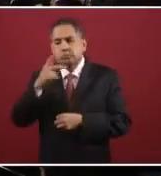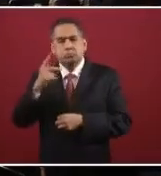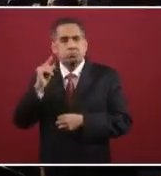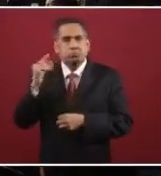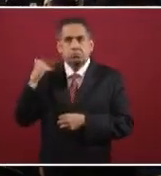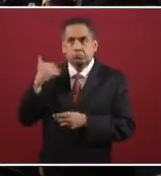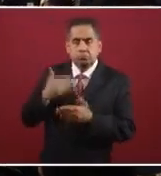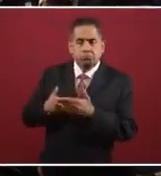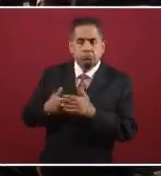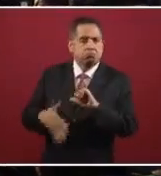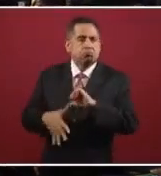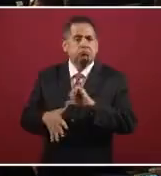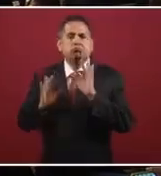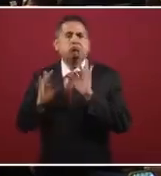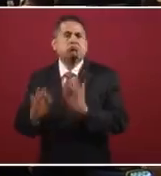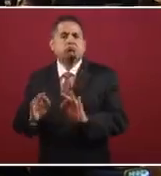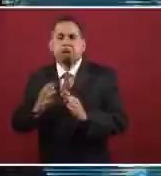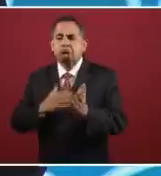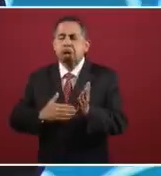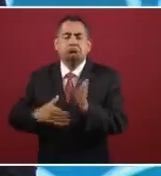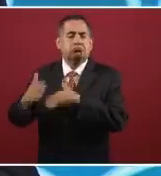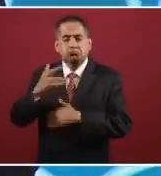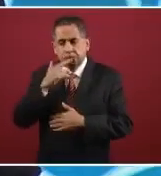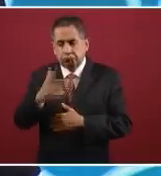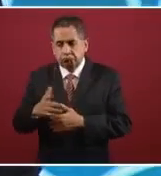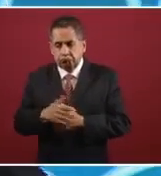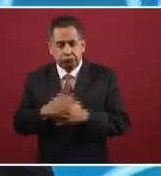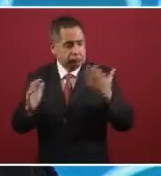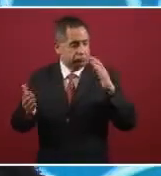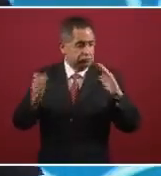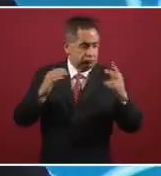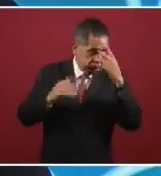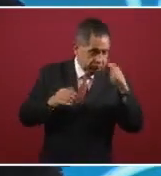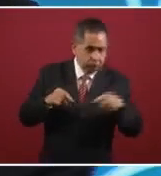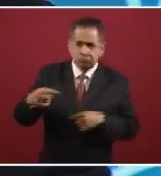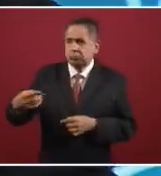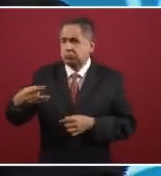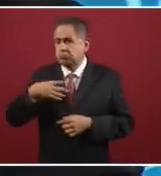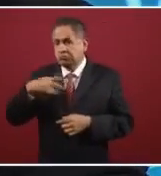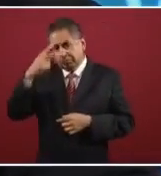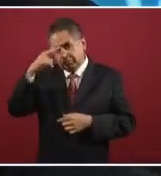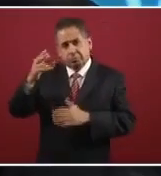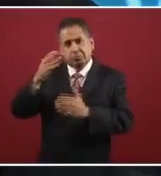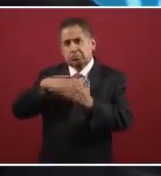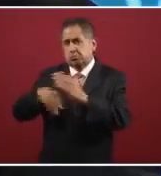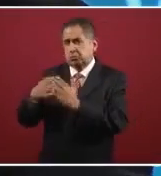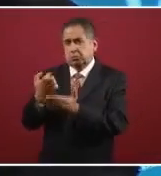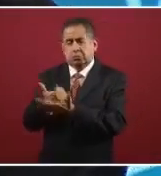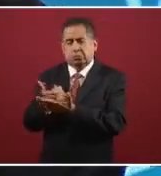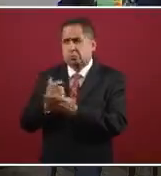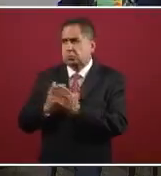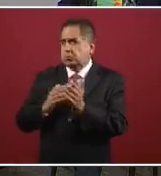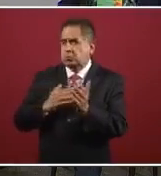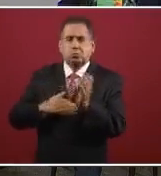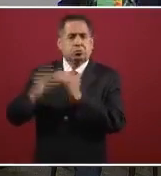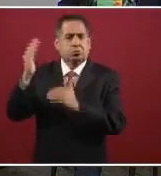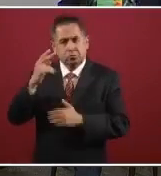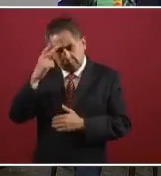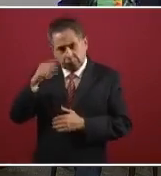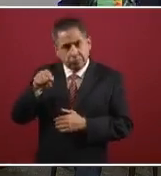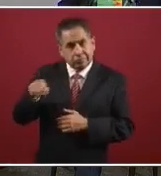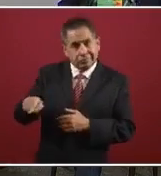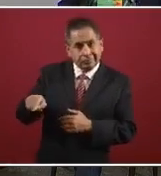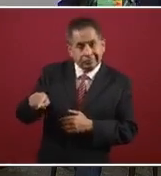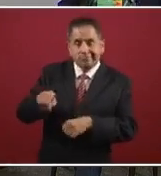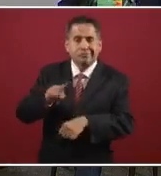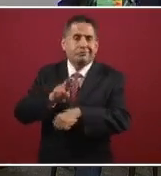en América Latina, y si lo comparamos con México, les fue muchísimo mejor en crecimiento económico. ¿Por qué? Por lo que aquí